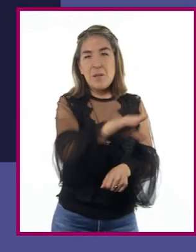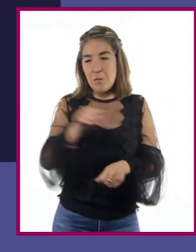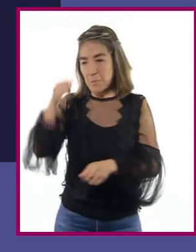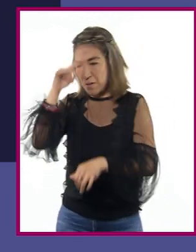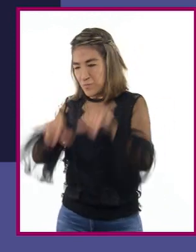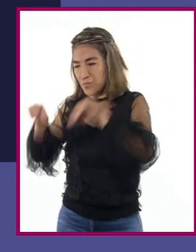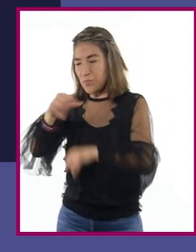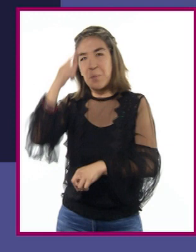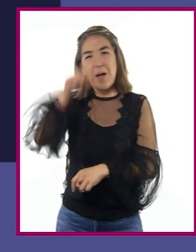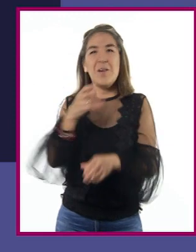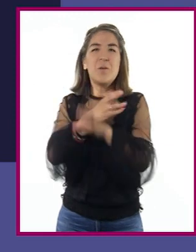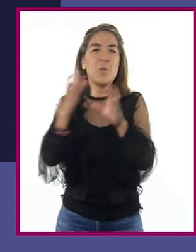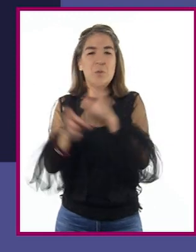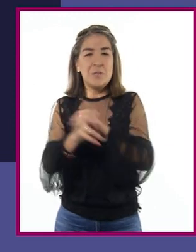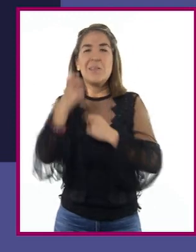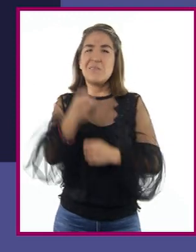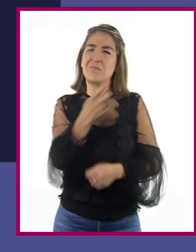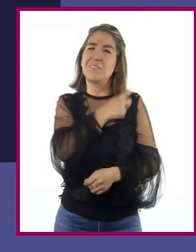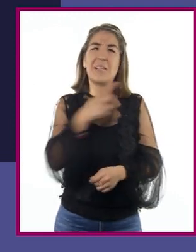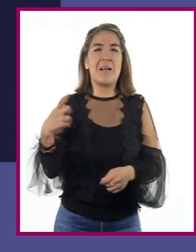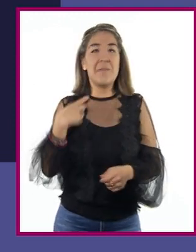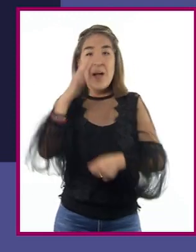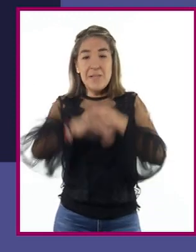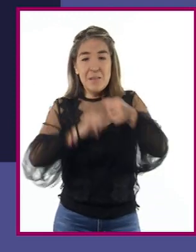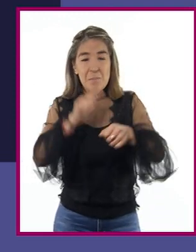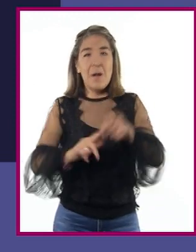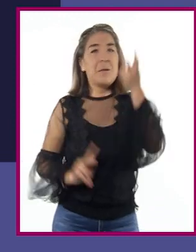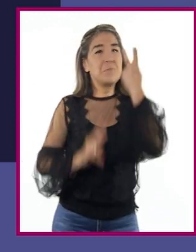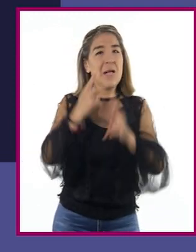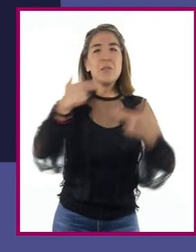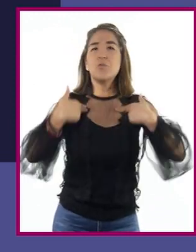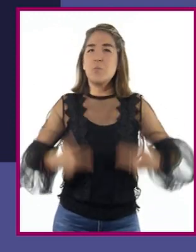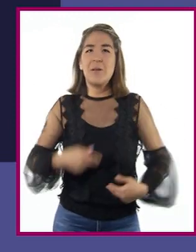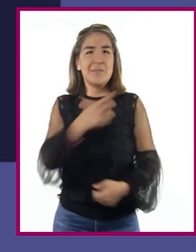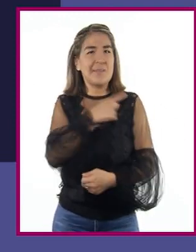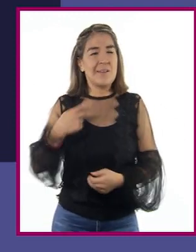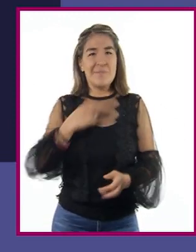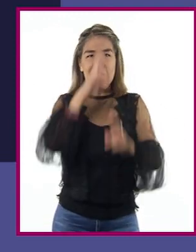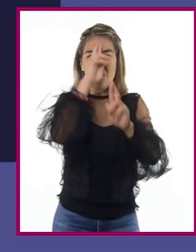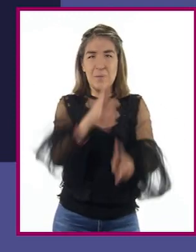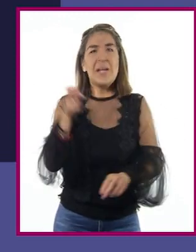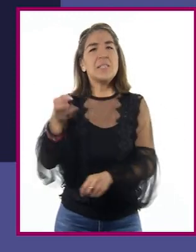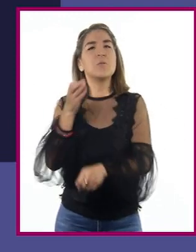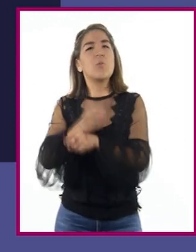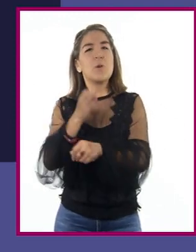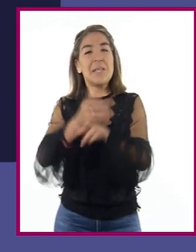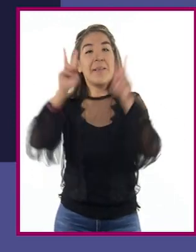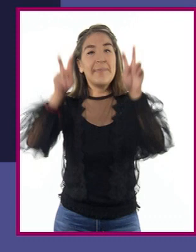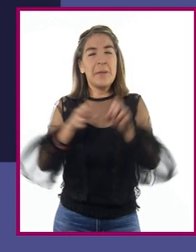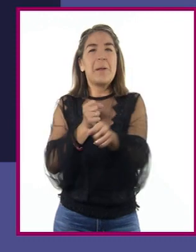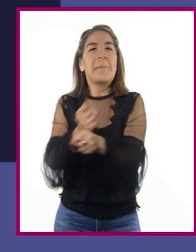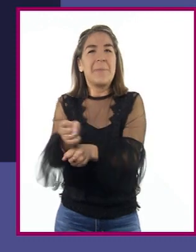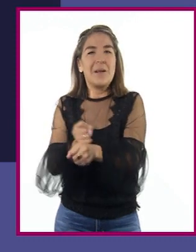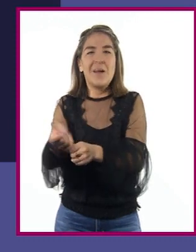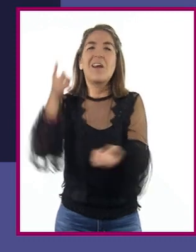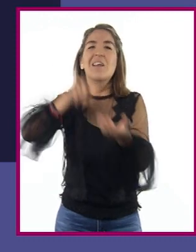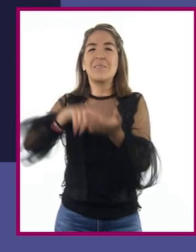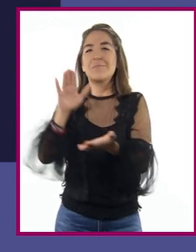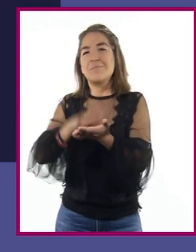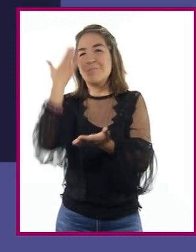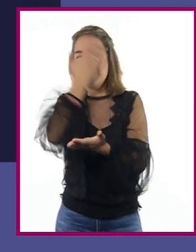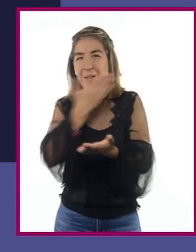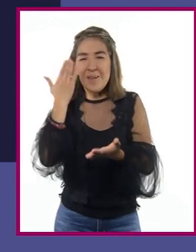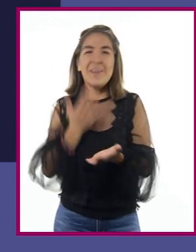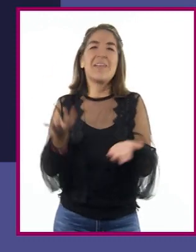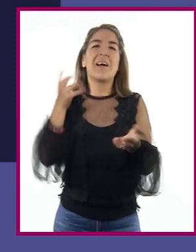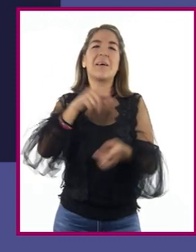merece respeto. El punto central de nuestra mesa es el maltrato, realizado por la industria cosmética,